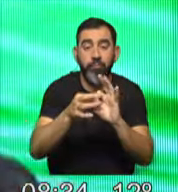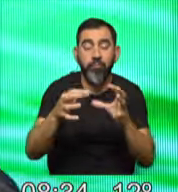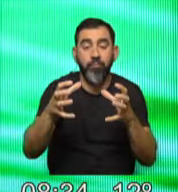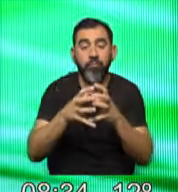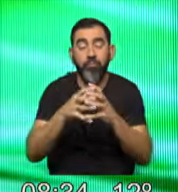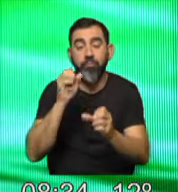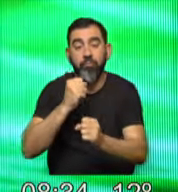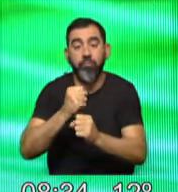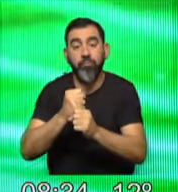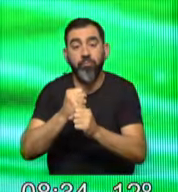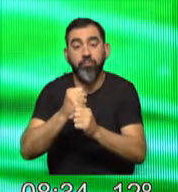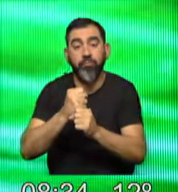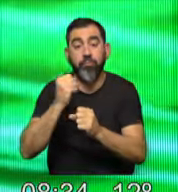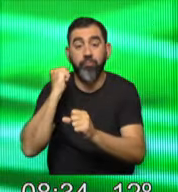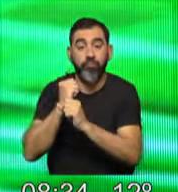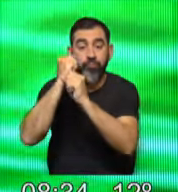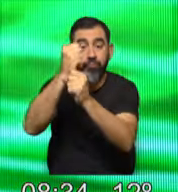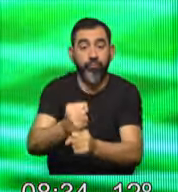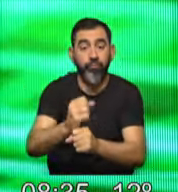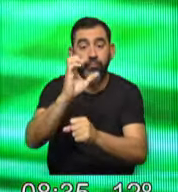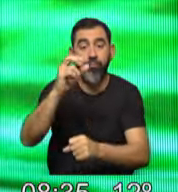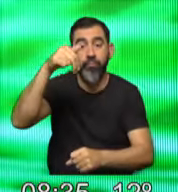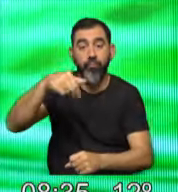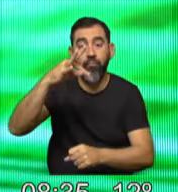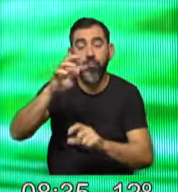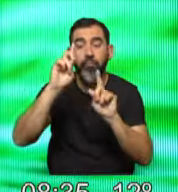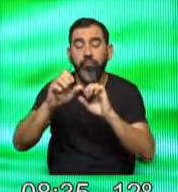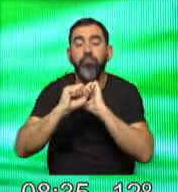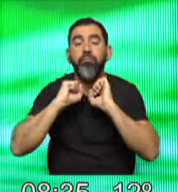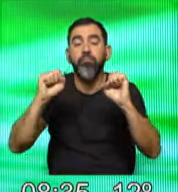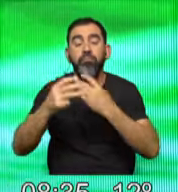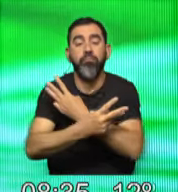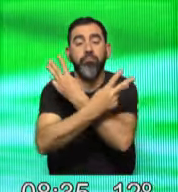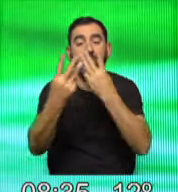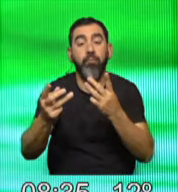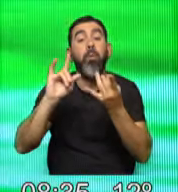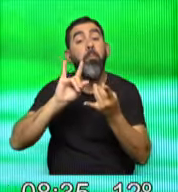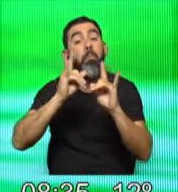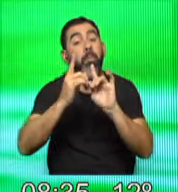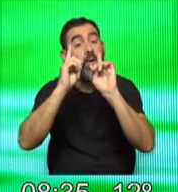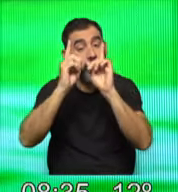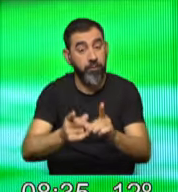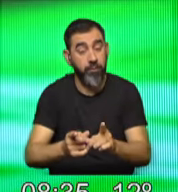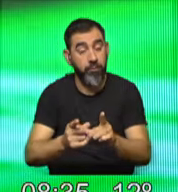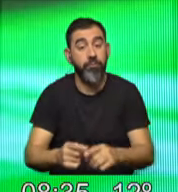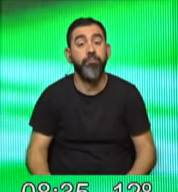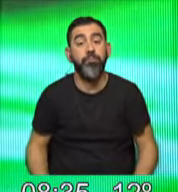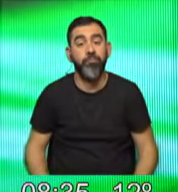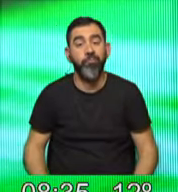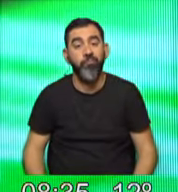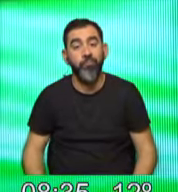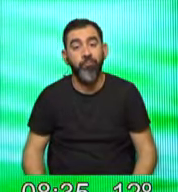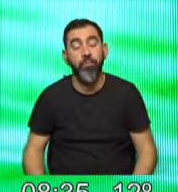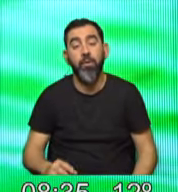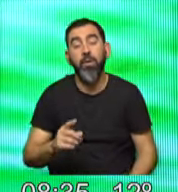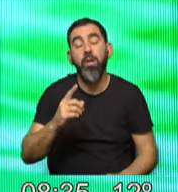movimiento obrero en una sola central fue fundador de la cnt subsecretario general fue parlamentario este por